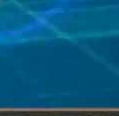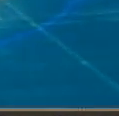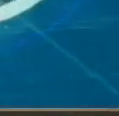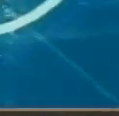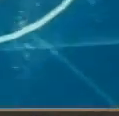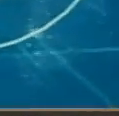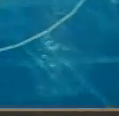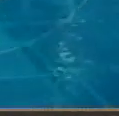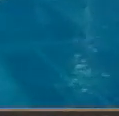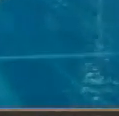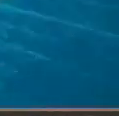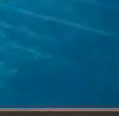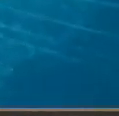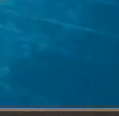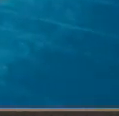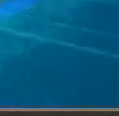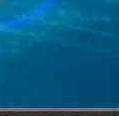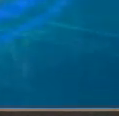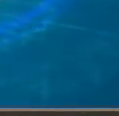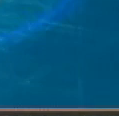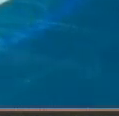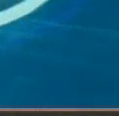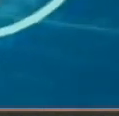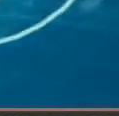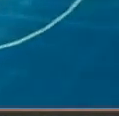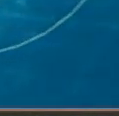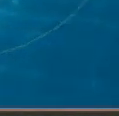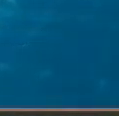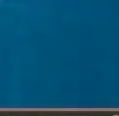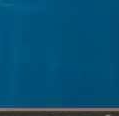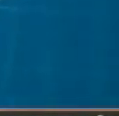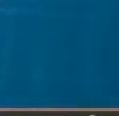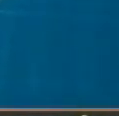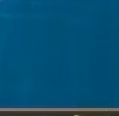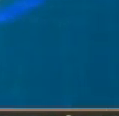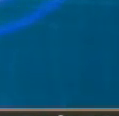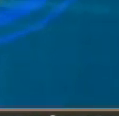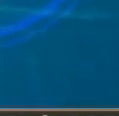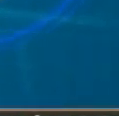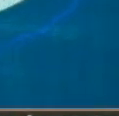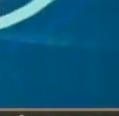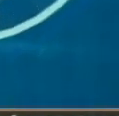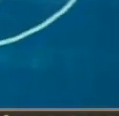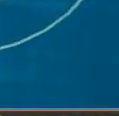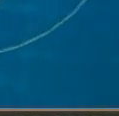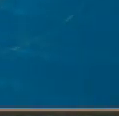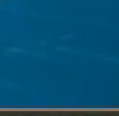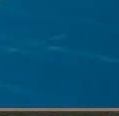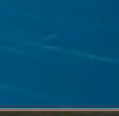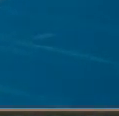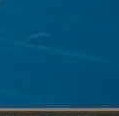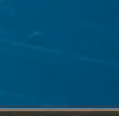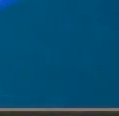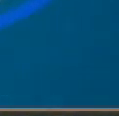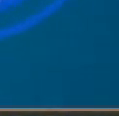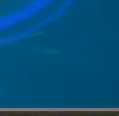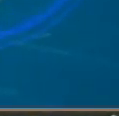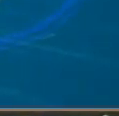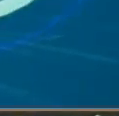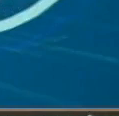Las causas por las cuales lo hizo, efectivamente vamos a esclarecerlas, las vamos a investigar en todas